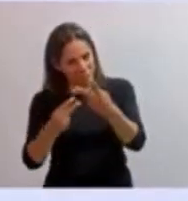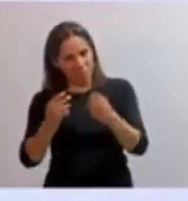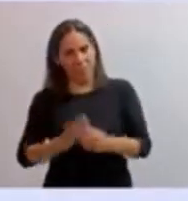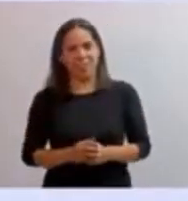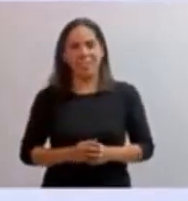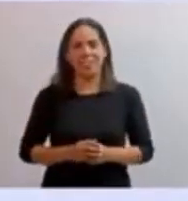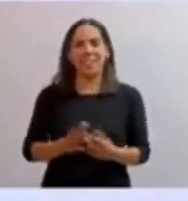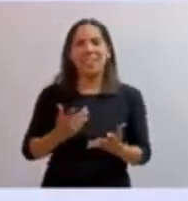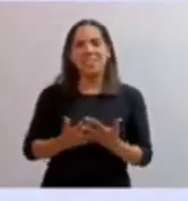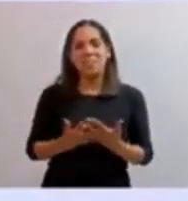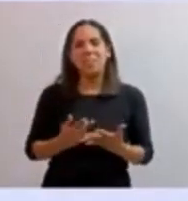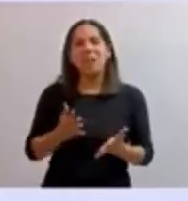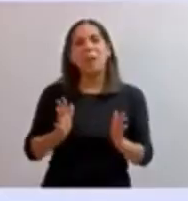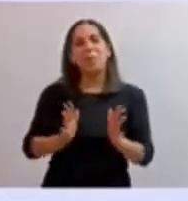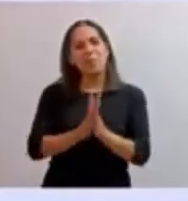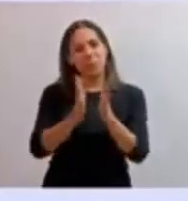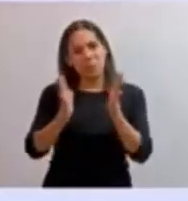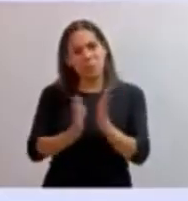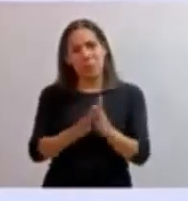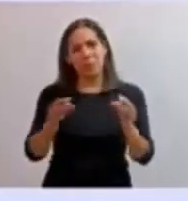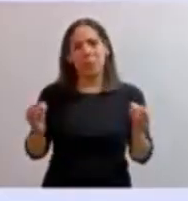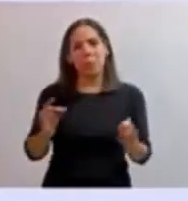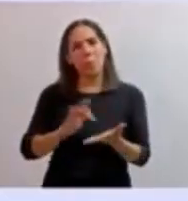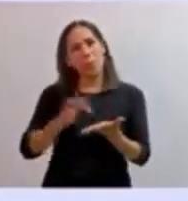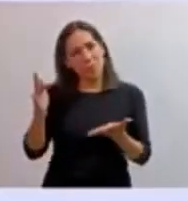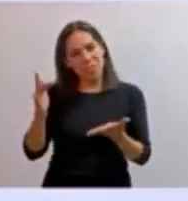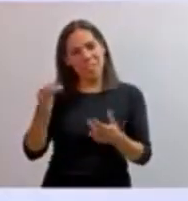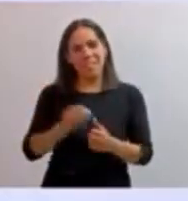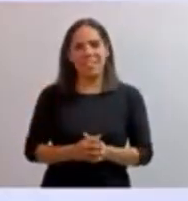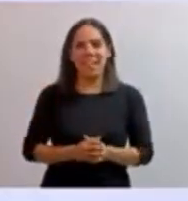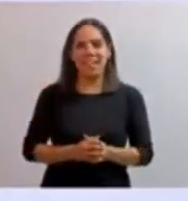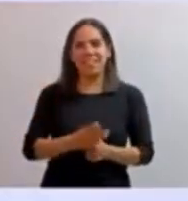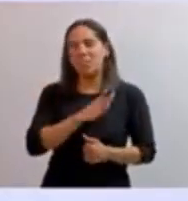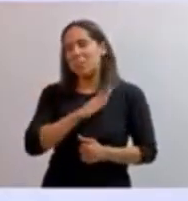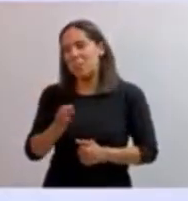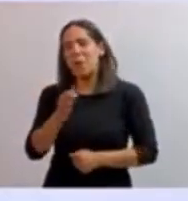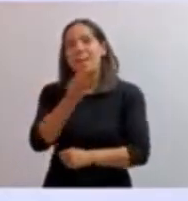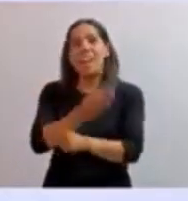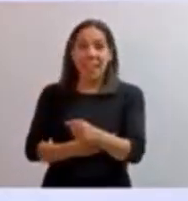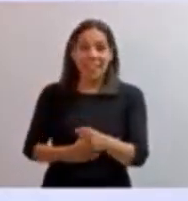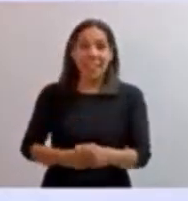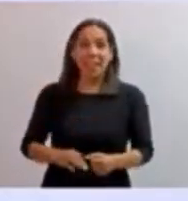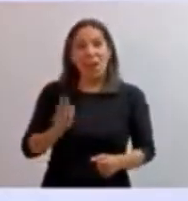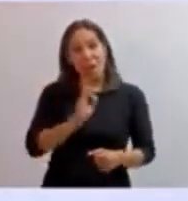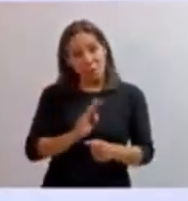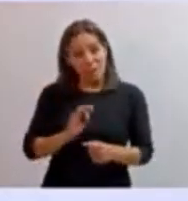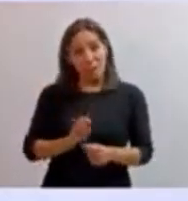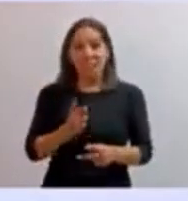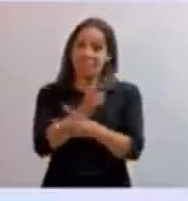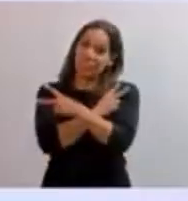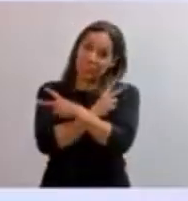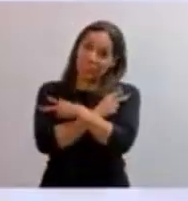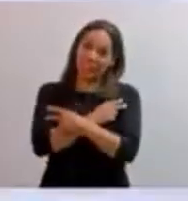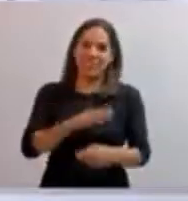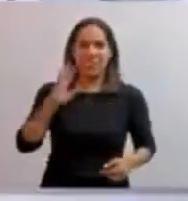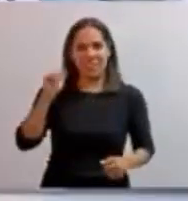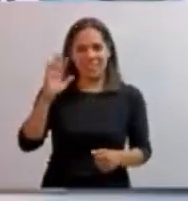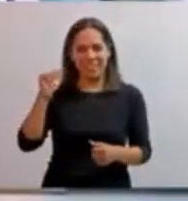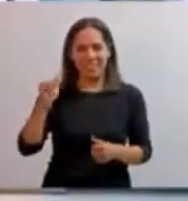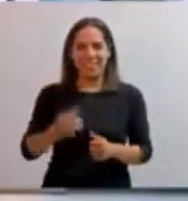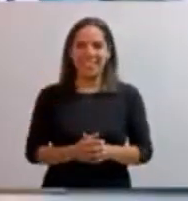con su participación. Que tengan una excelente tarde y unas bonitas vacaciones. Hasta luego.